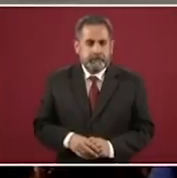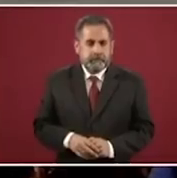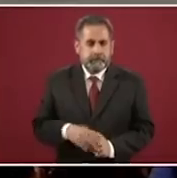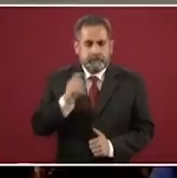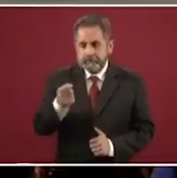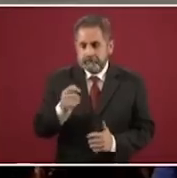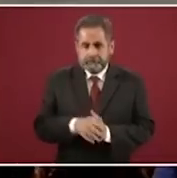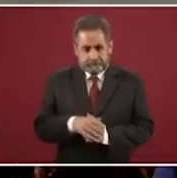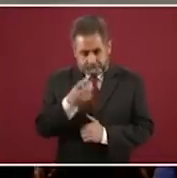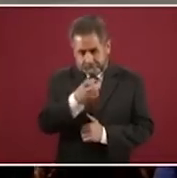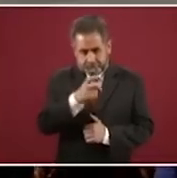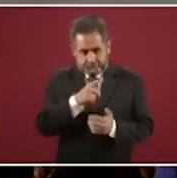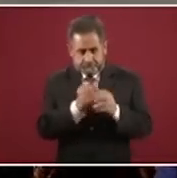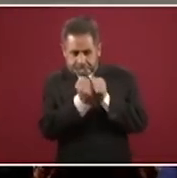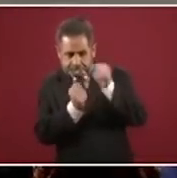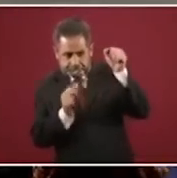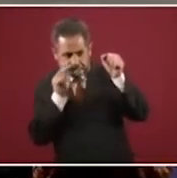Es el otro México.